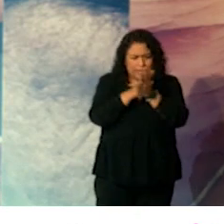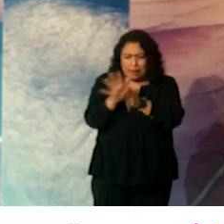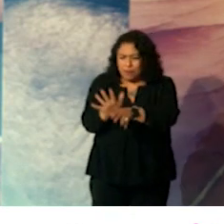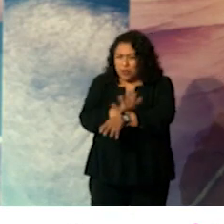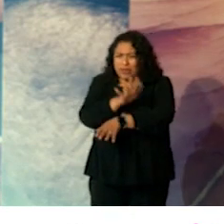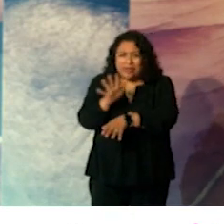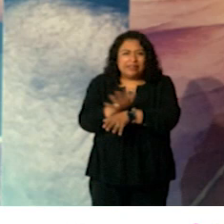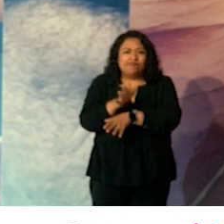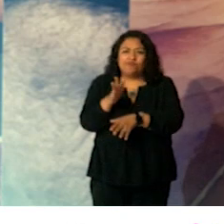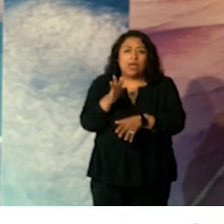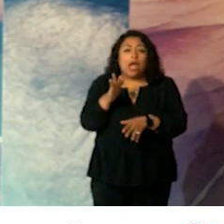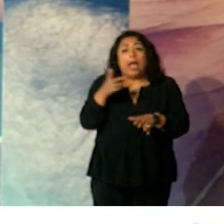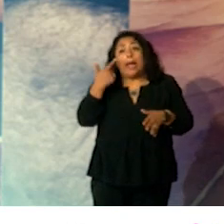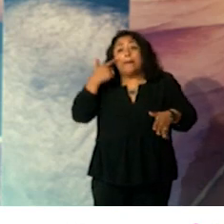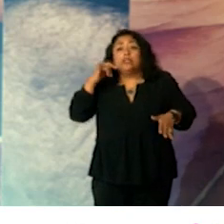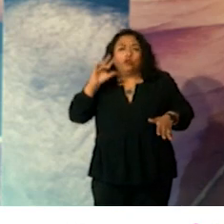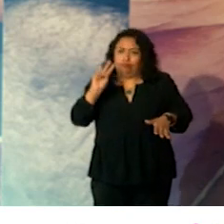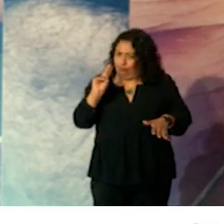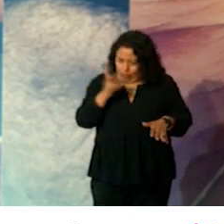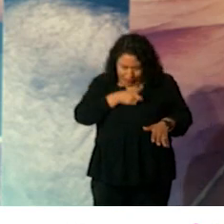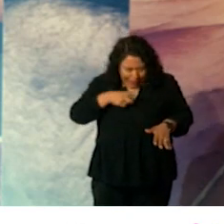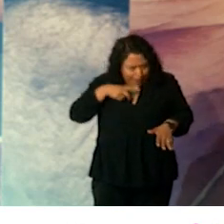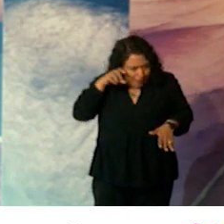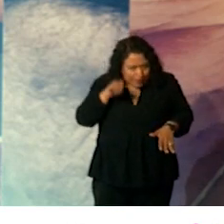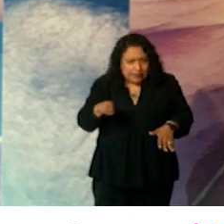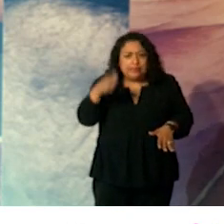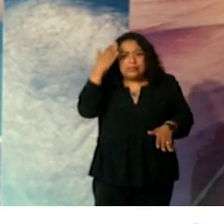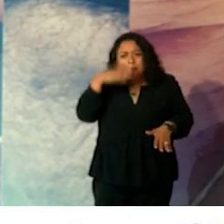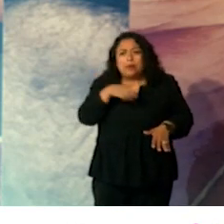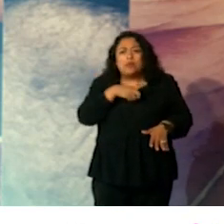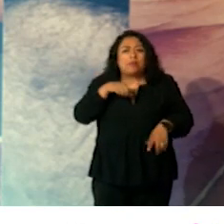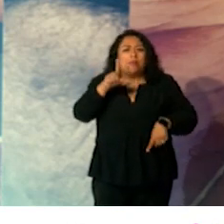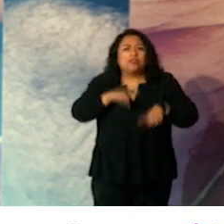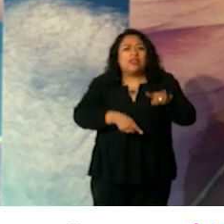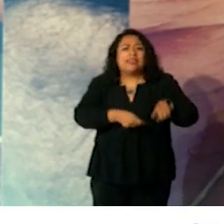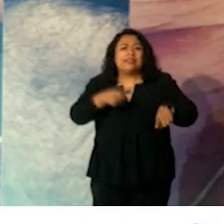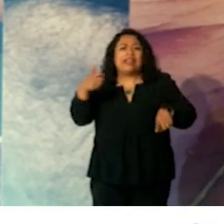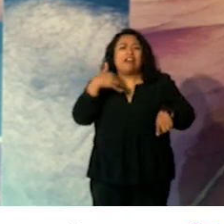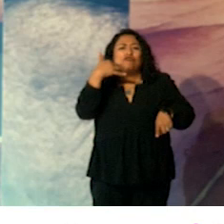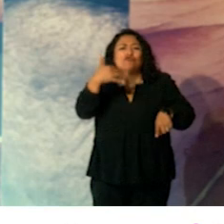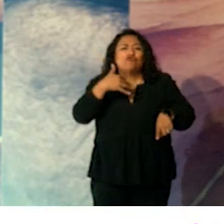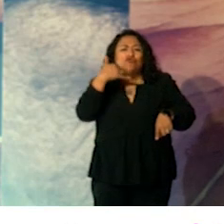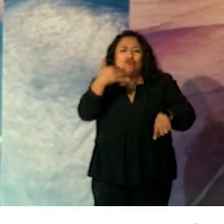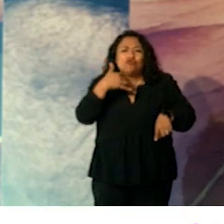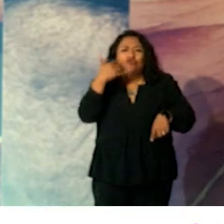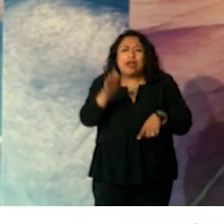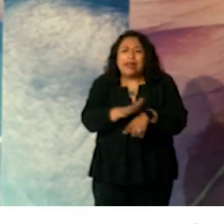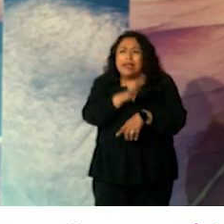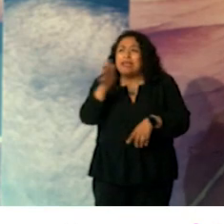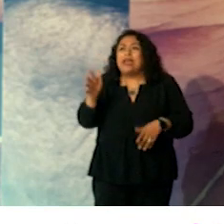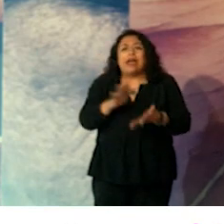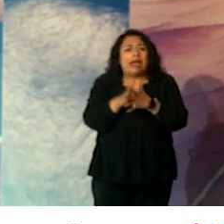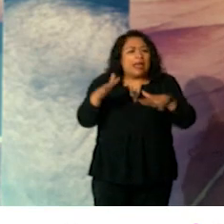energética no es negociable. Sabemos que tienen que salir los combustibles fósiles. Sabemos que tiene que haber una transición